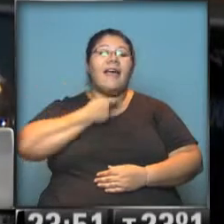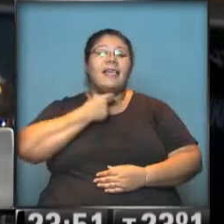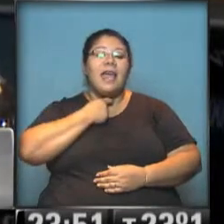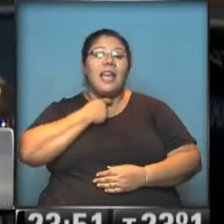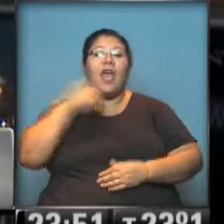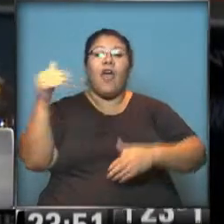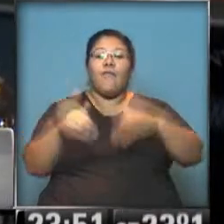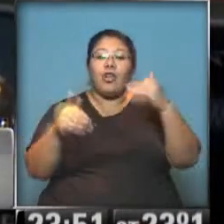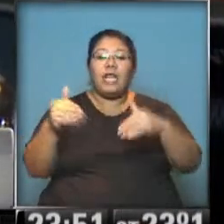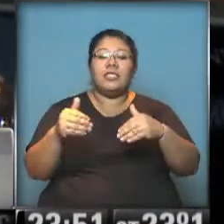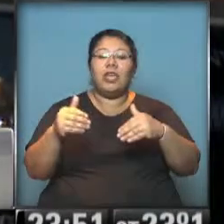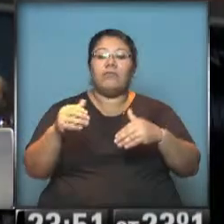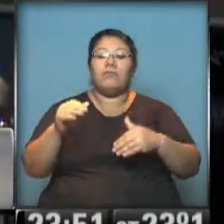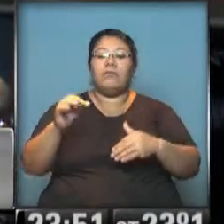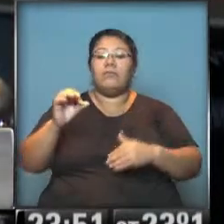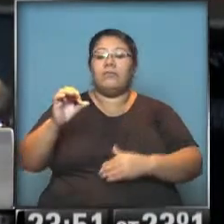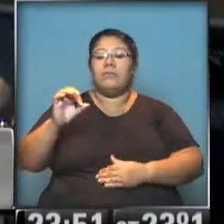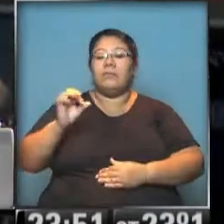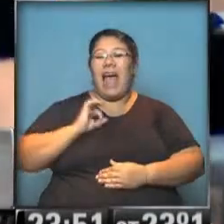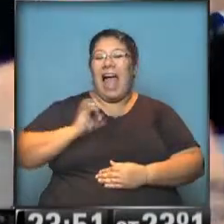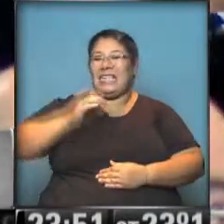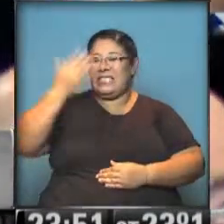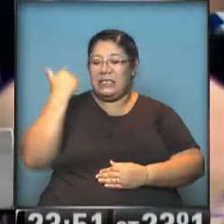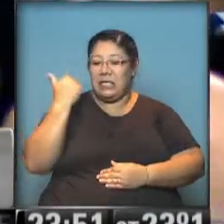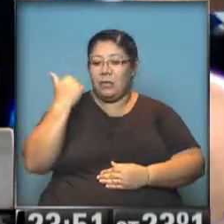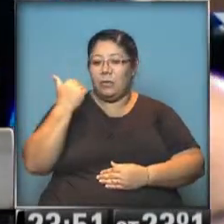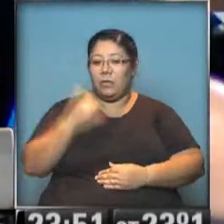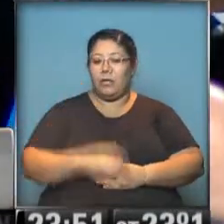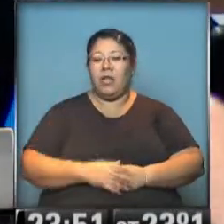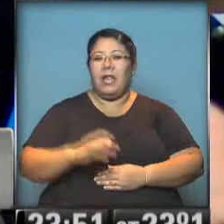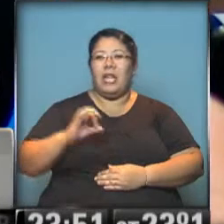de la década infame, es decir, al estilo del fraude patriótico